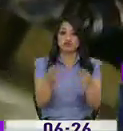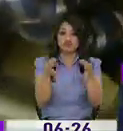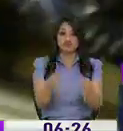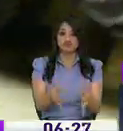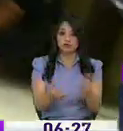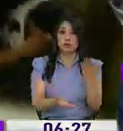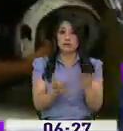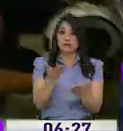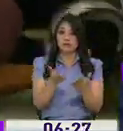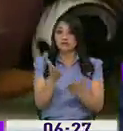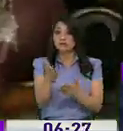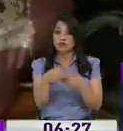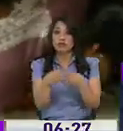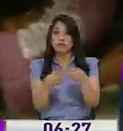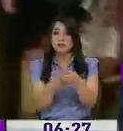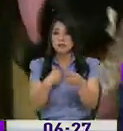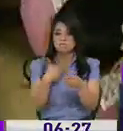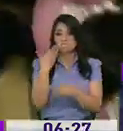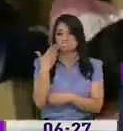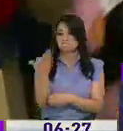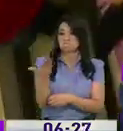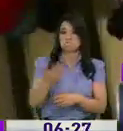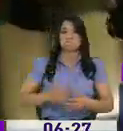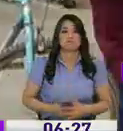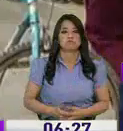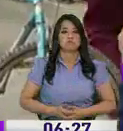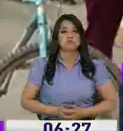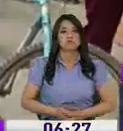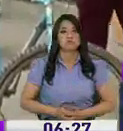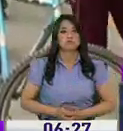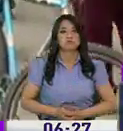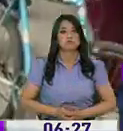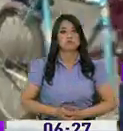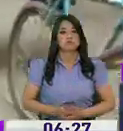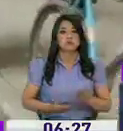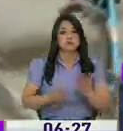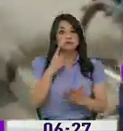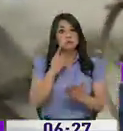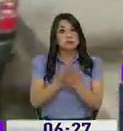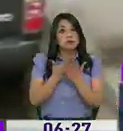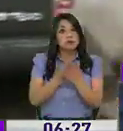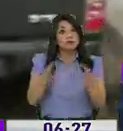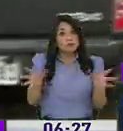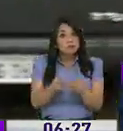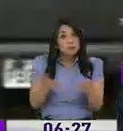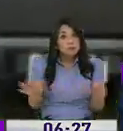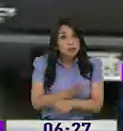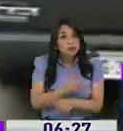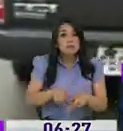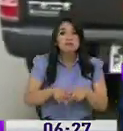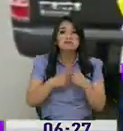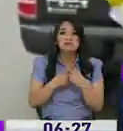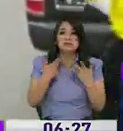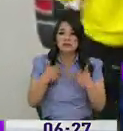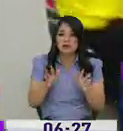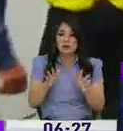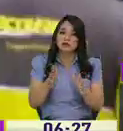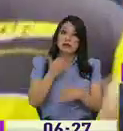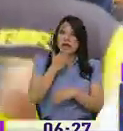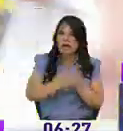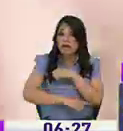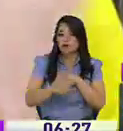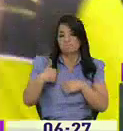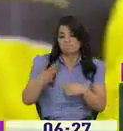su despacho, pues, tras no determinar la existencia de elementos suficientes para iniciar directamente una acción